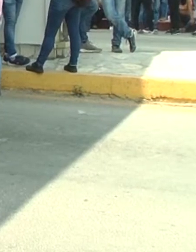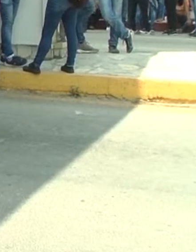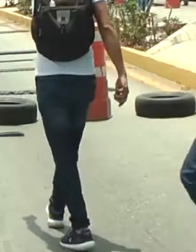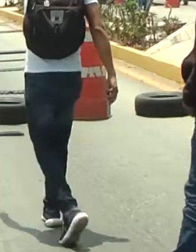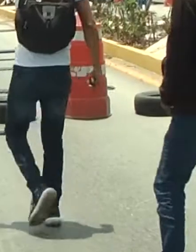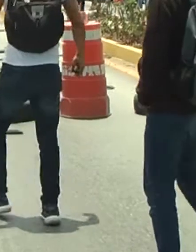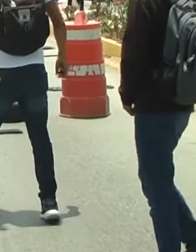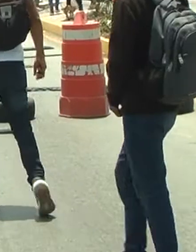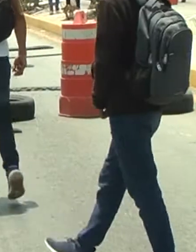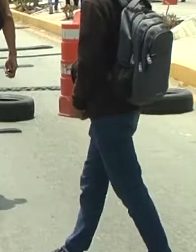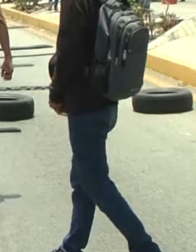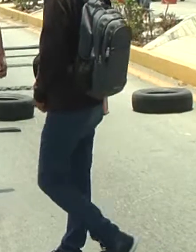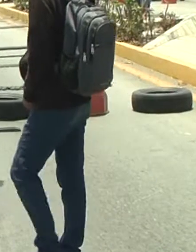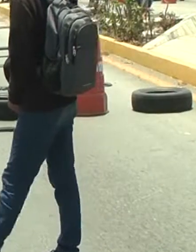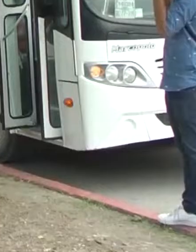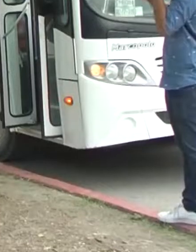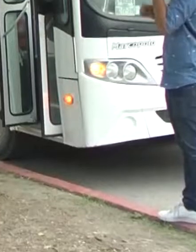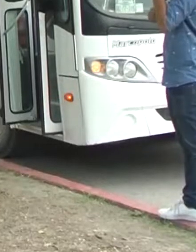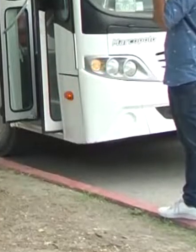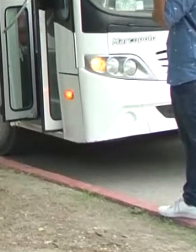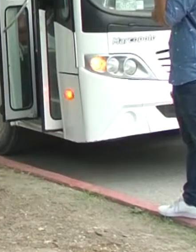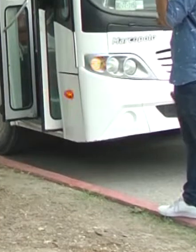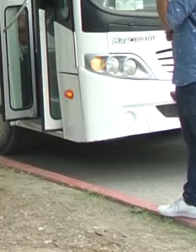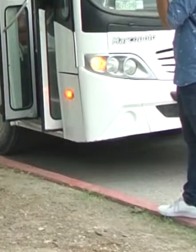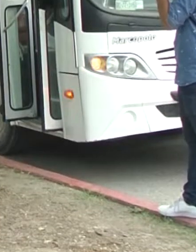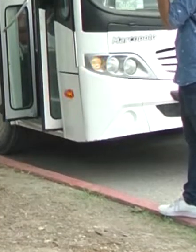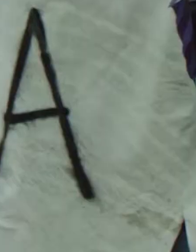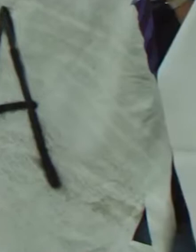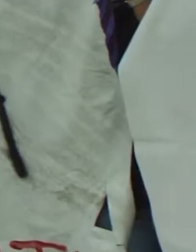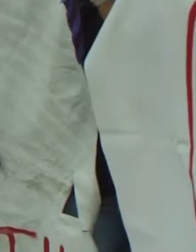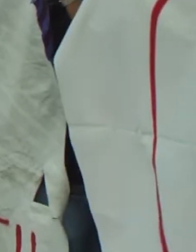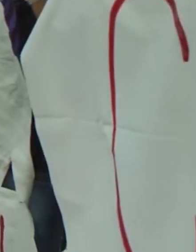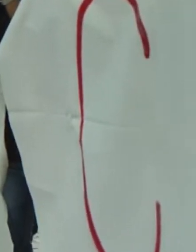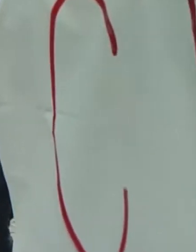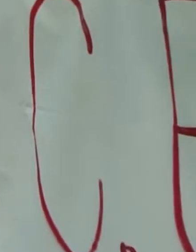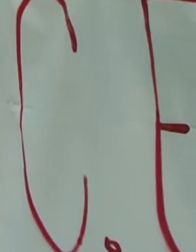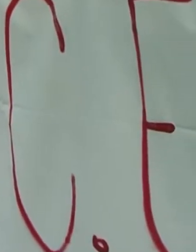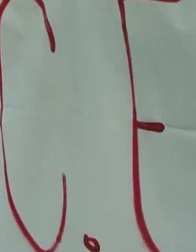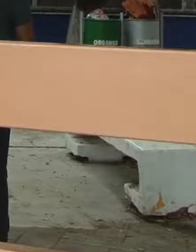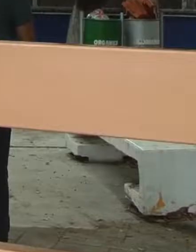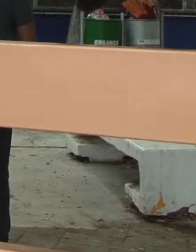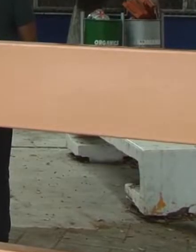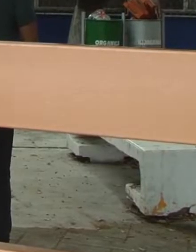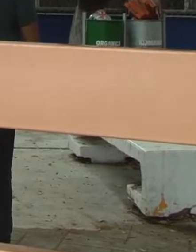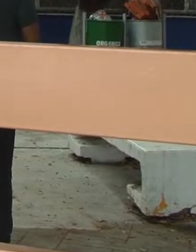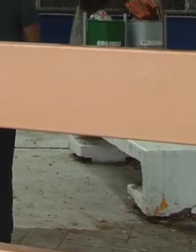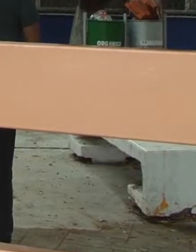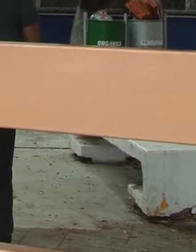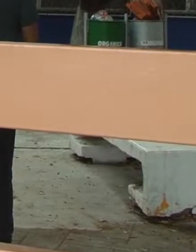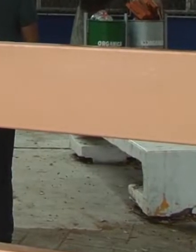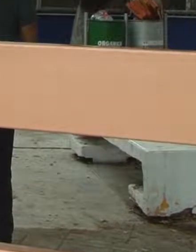es la resistencia civil pacífica. El Ejecutivo Federal denunció que existen grupos que obligan a normalistas actuar